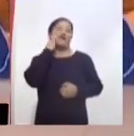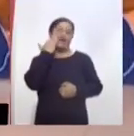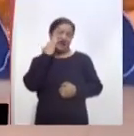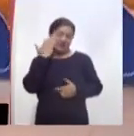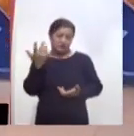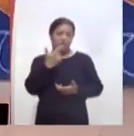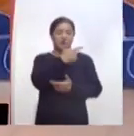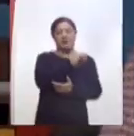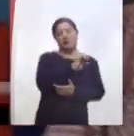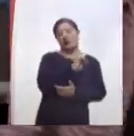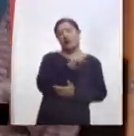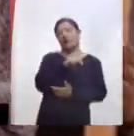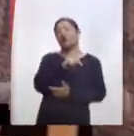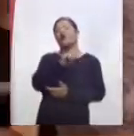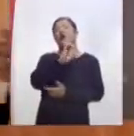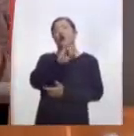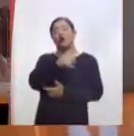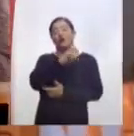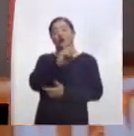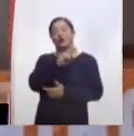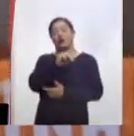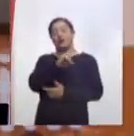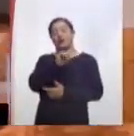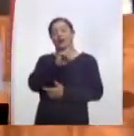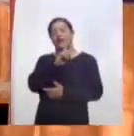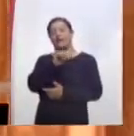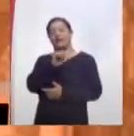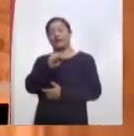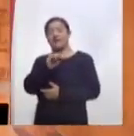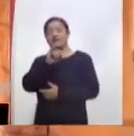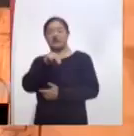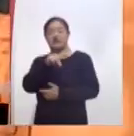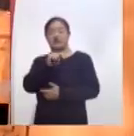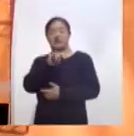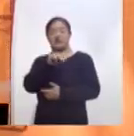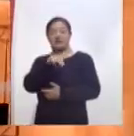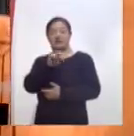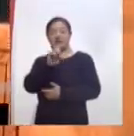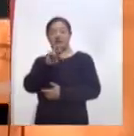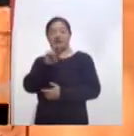GIO, Jornadas Itinerantes Internacionales de Oralidad y Renata Luna